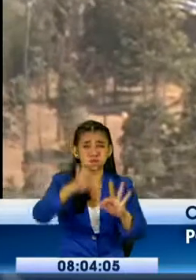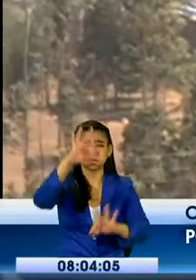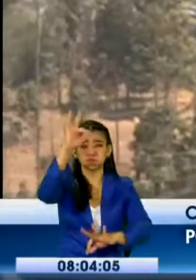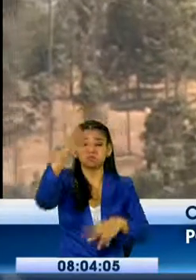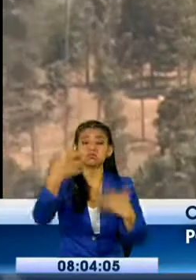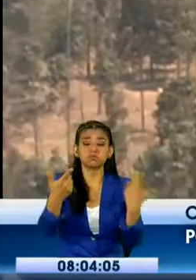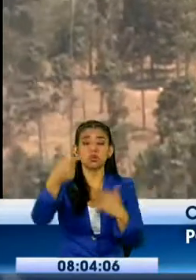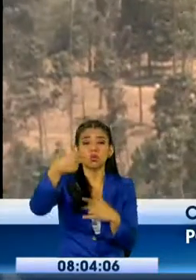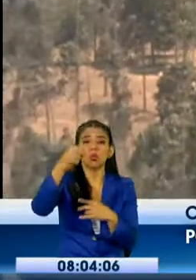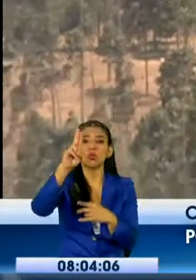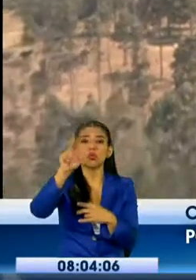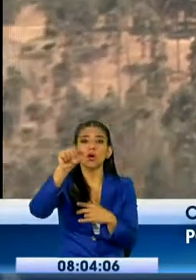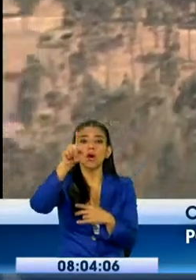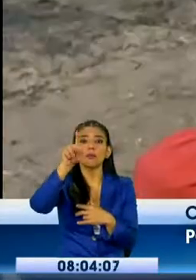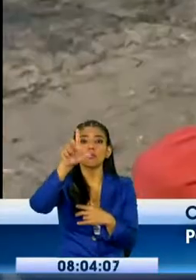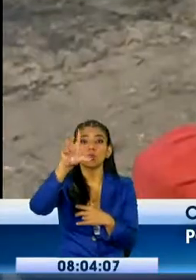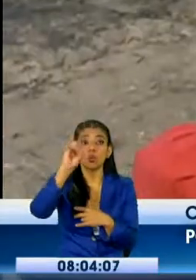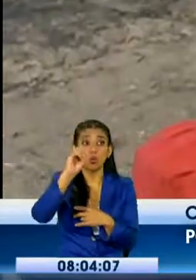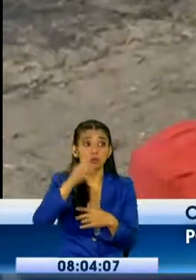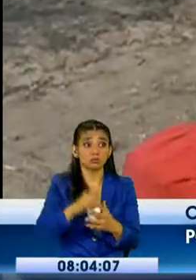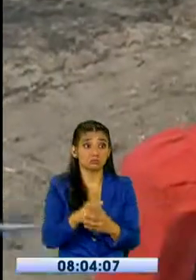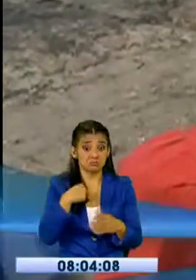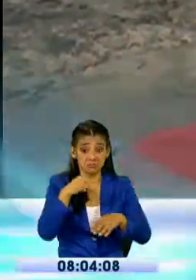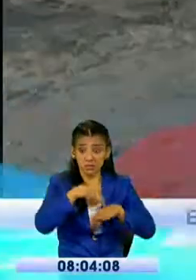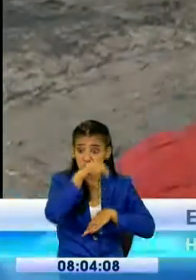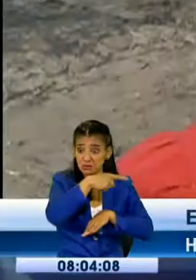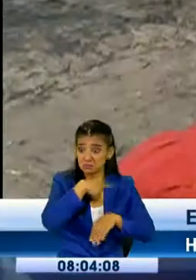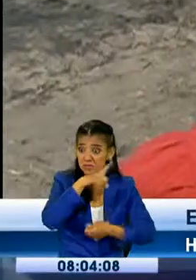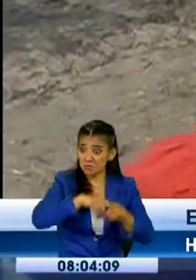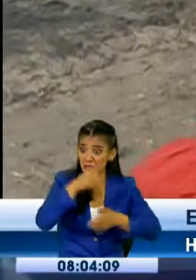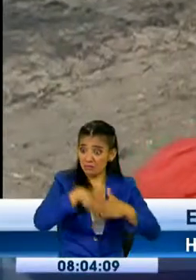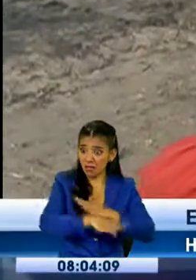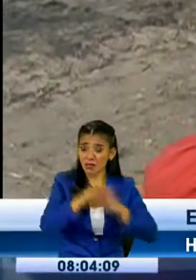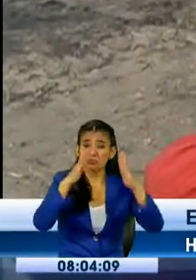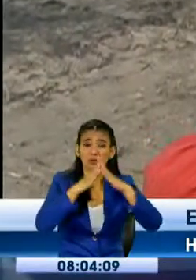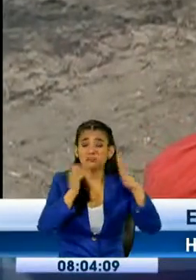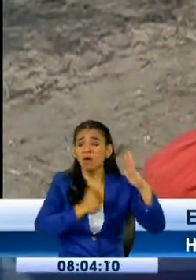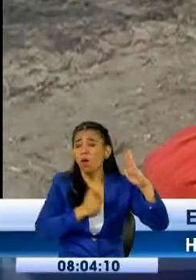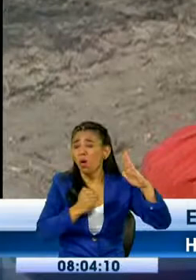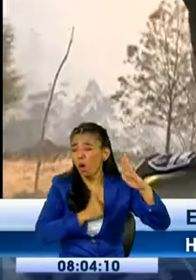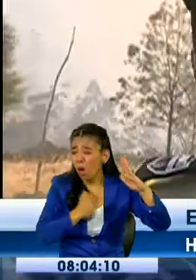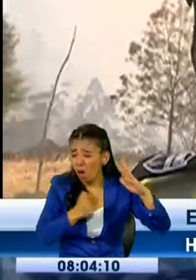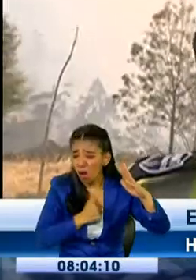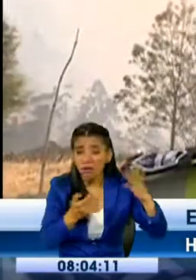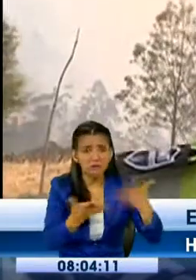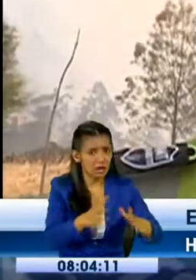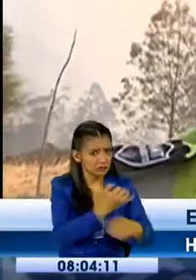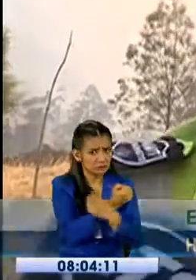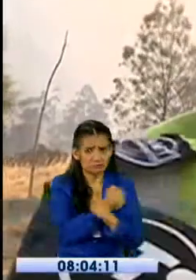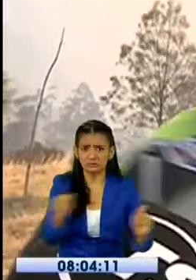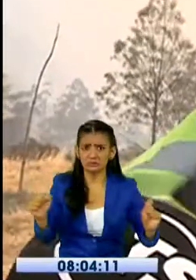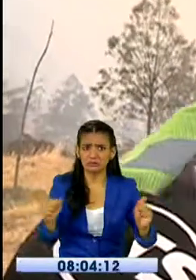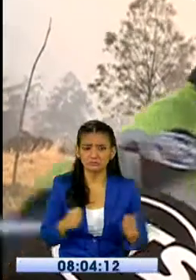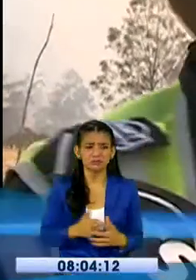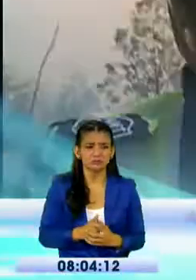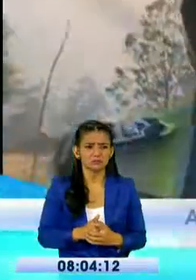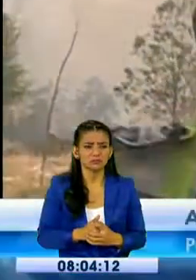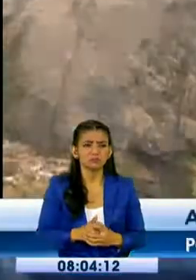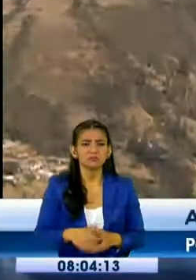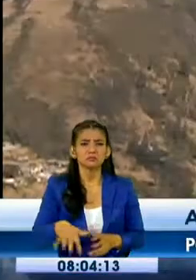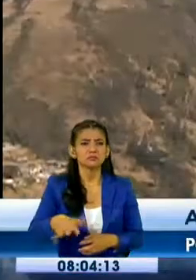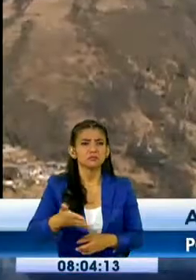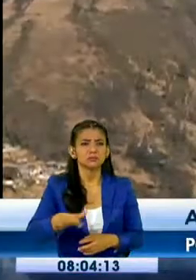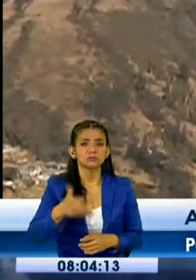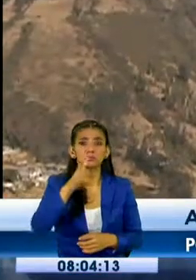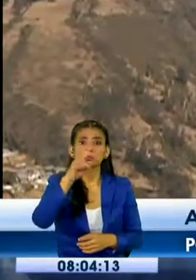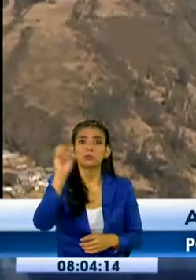de Huápulo. Pude salvar a mi nieto y a mi hermana que había estado ya ahogándose en la casa sin poder salir. Sí, aproximadamente unos